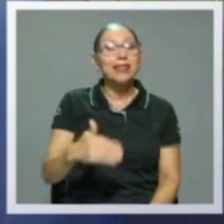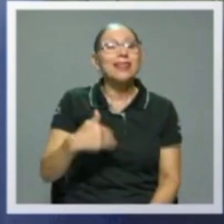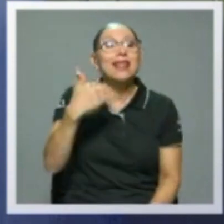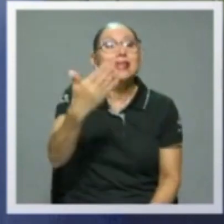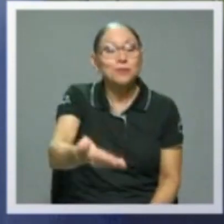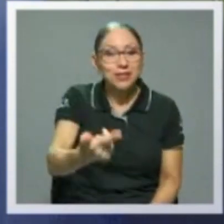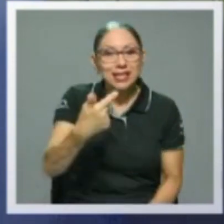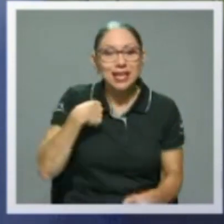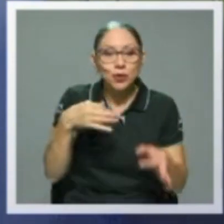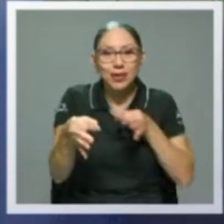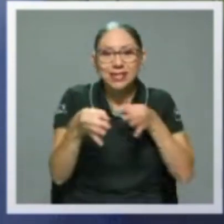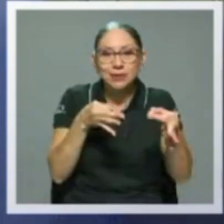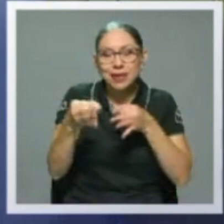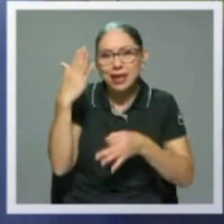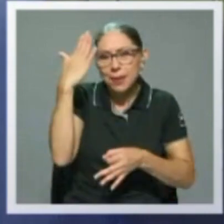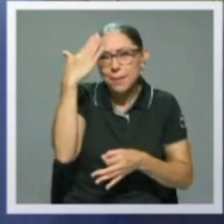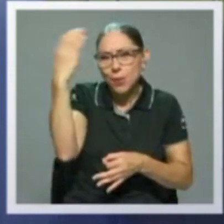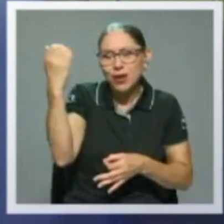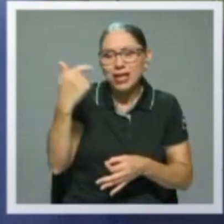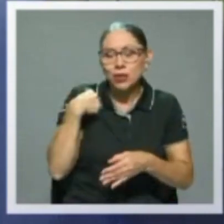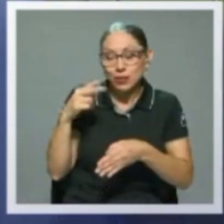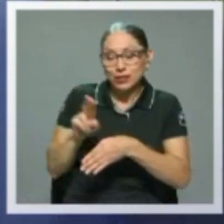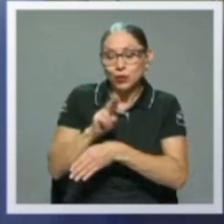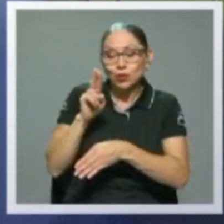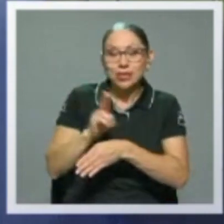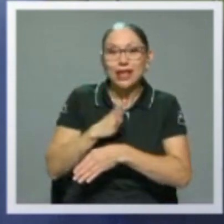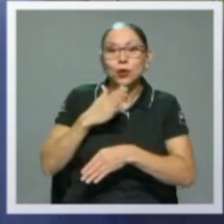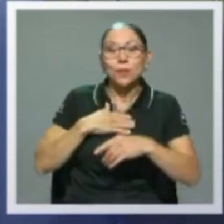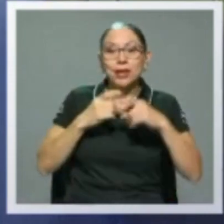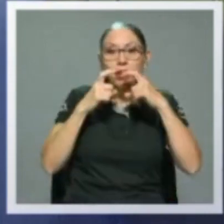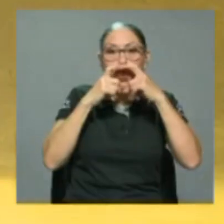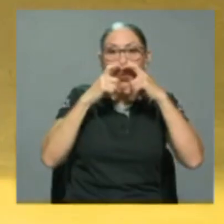usando mi cubrebocas Chapín.